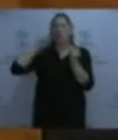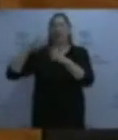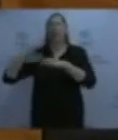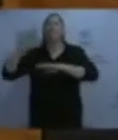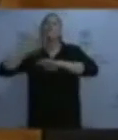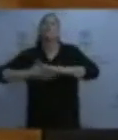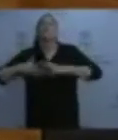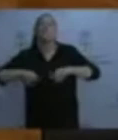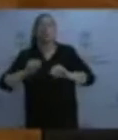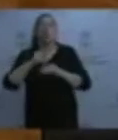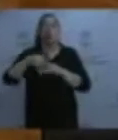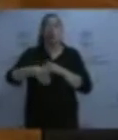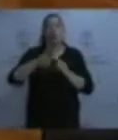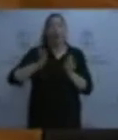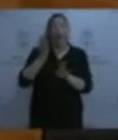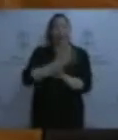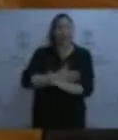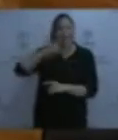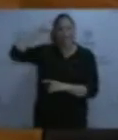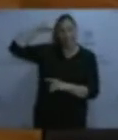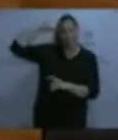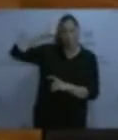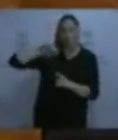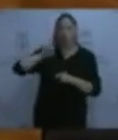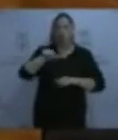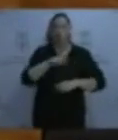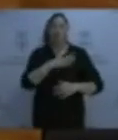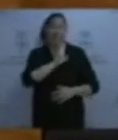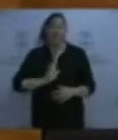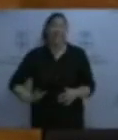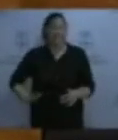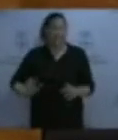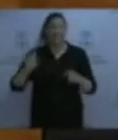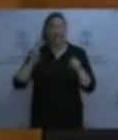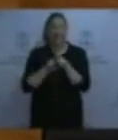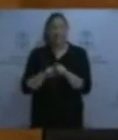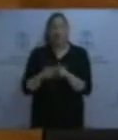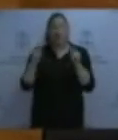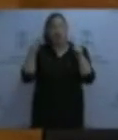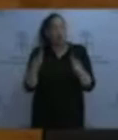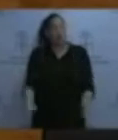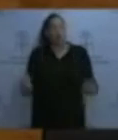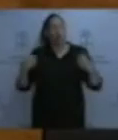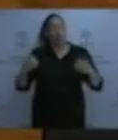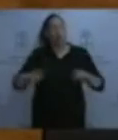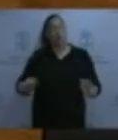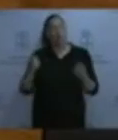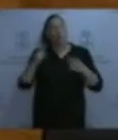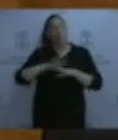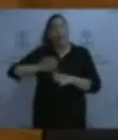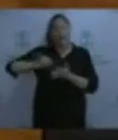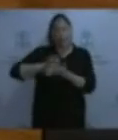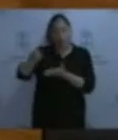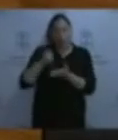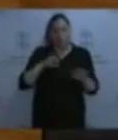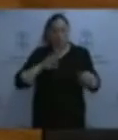lugar antes de la graduación de los residentes, porque ya es muy importante, y esto ténganlo presente el resto de años, tener listos estos contratos para el momento de la